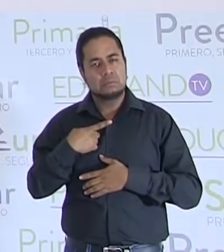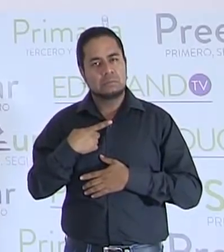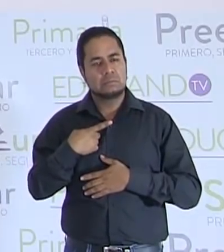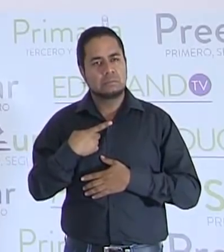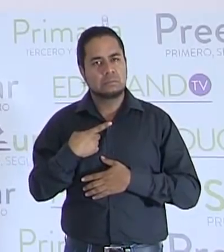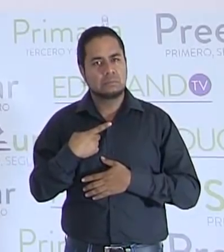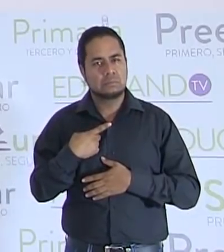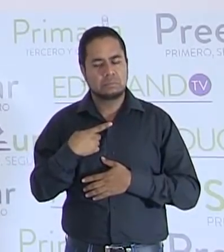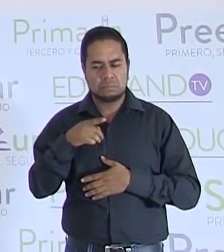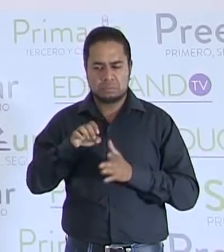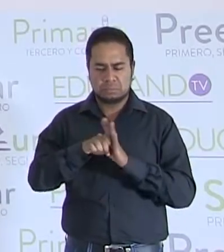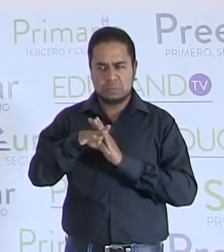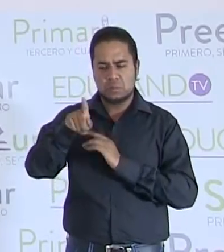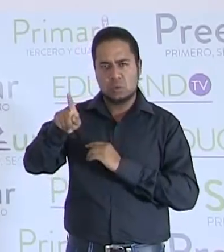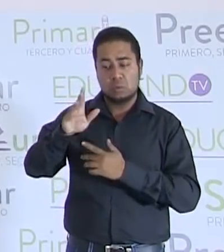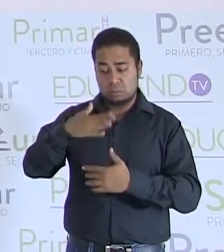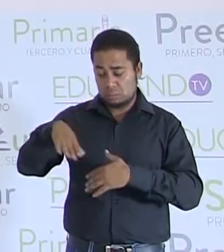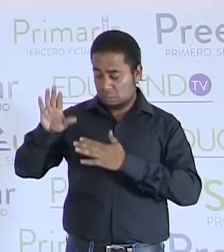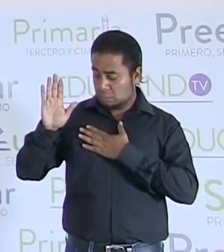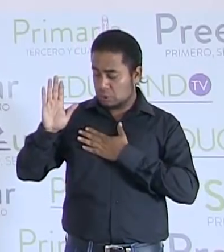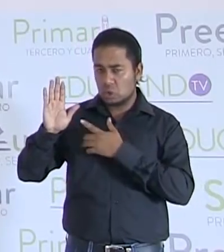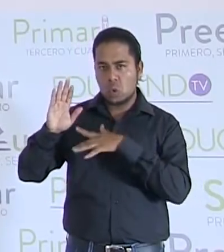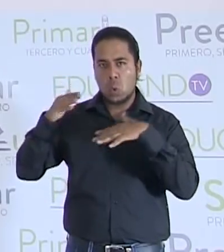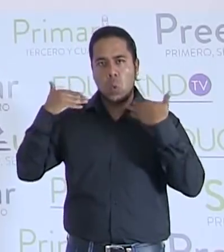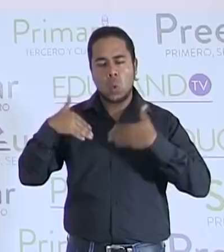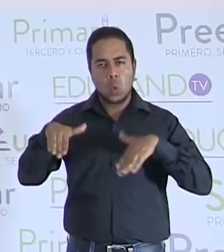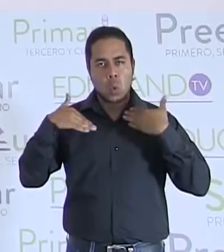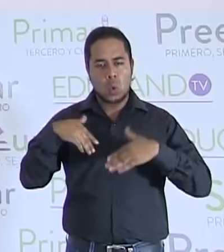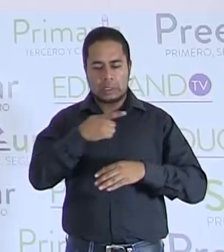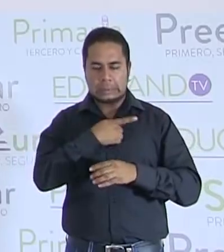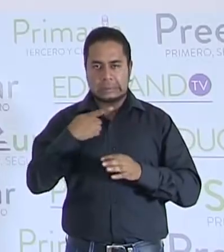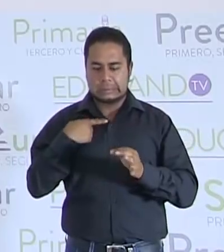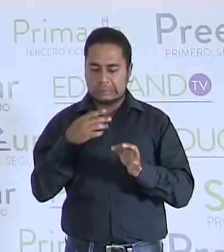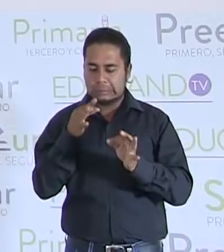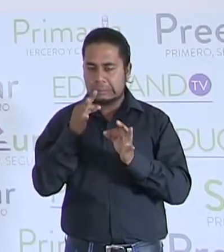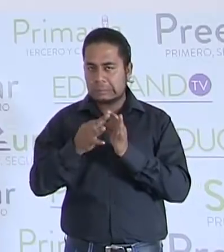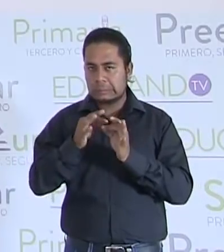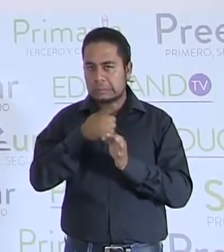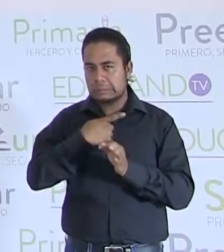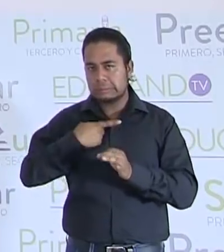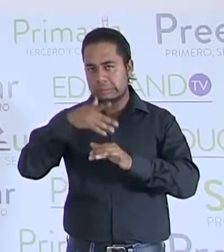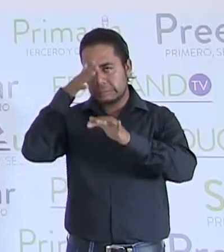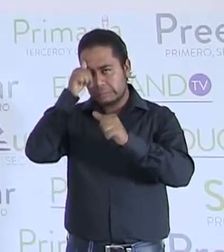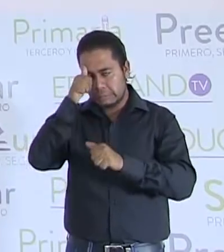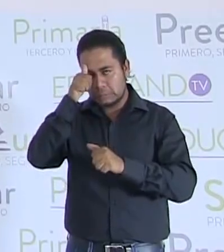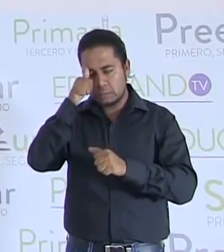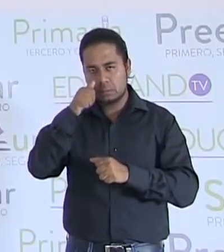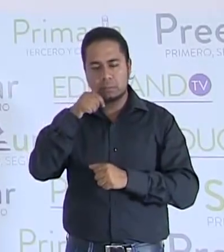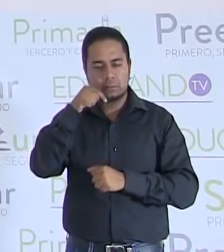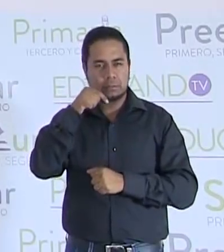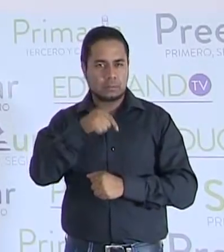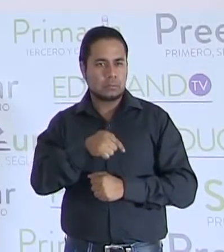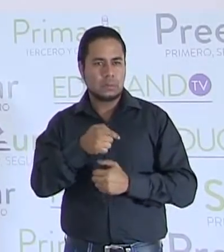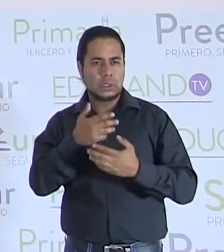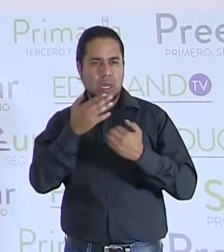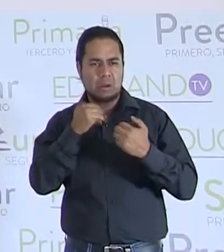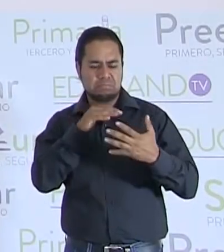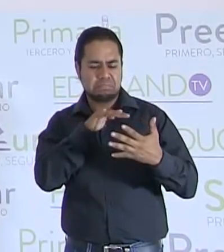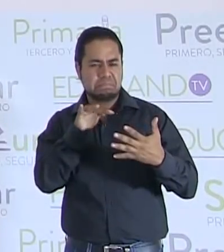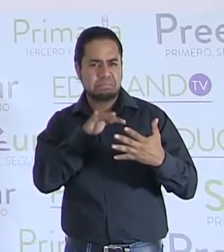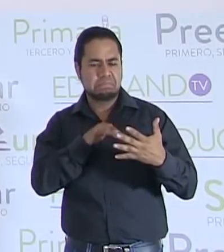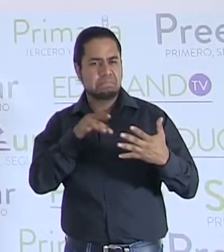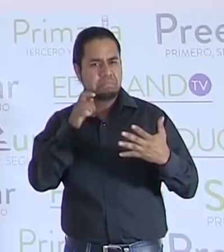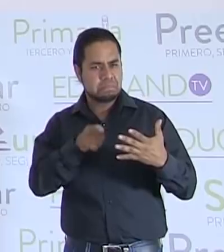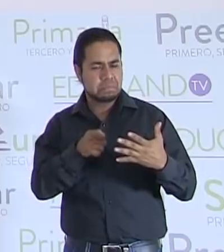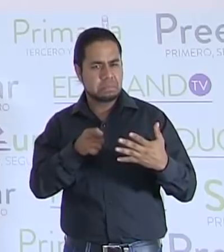Cuando hagan una promesa, niños, es una deuda que tenemos que cumplir. Aquí no hay tanto